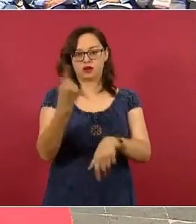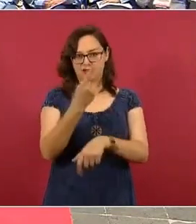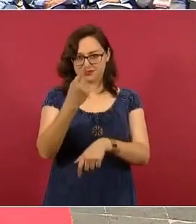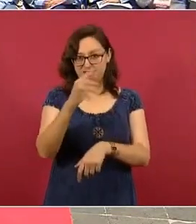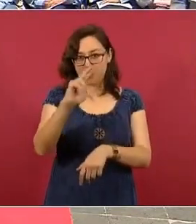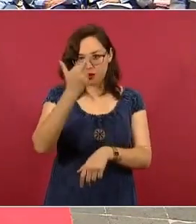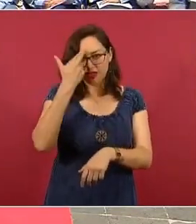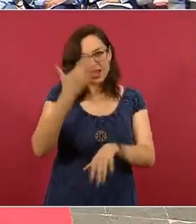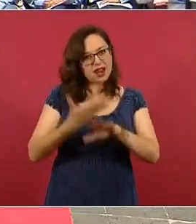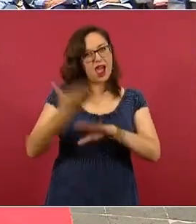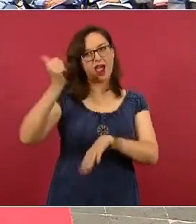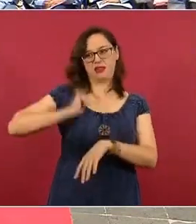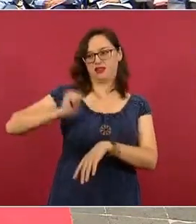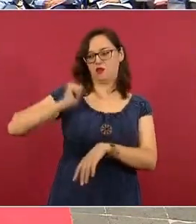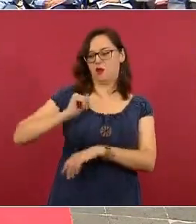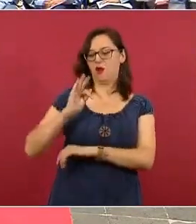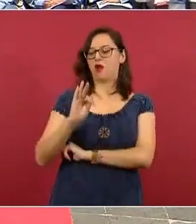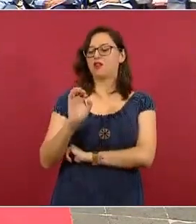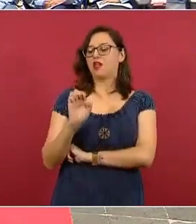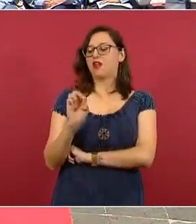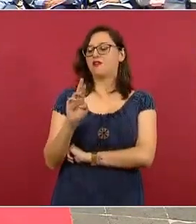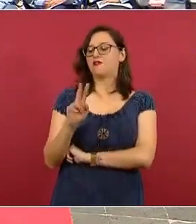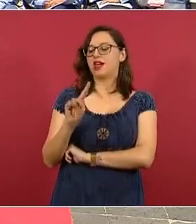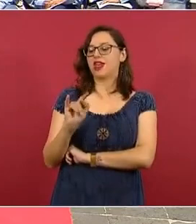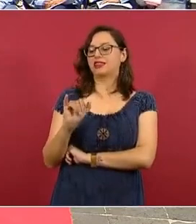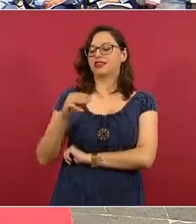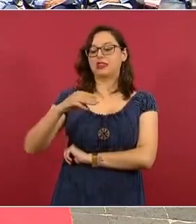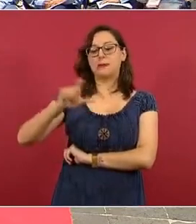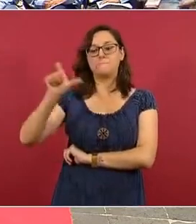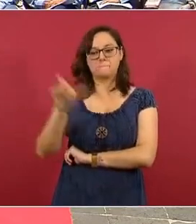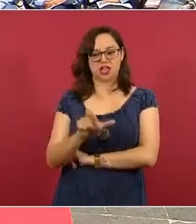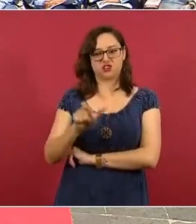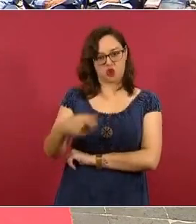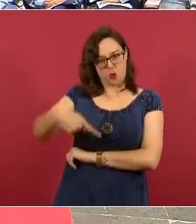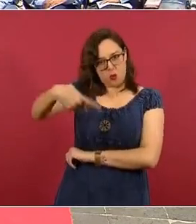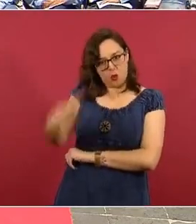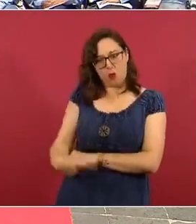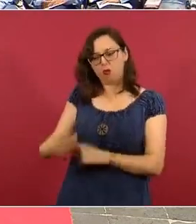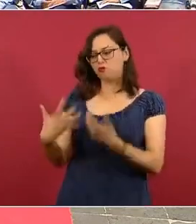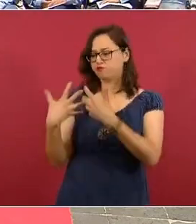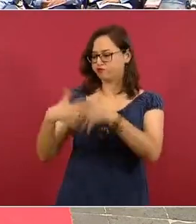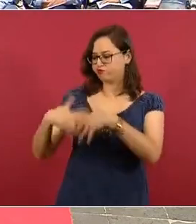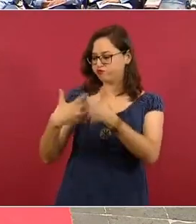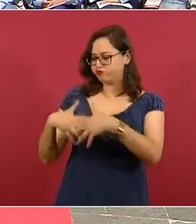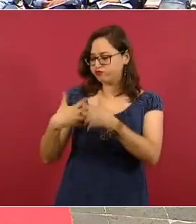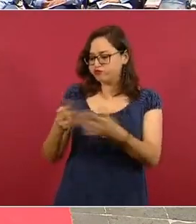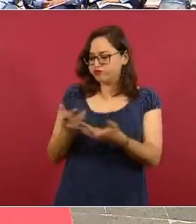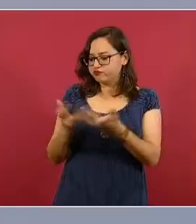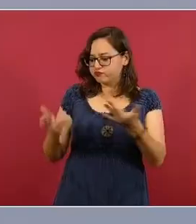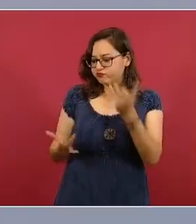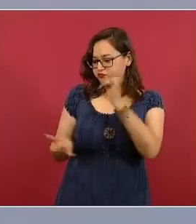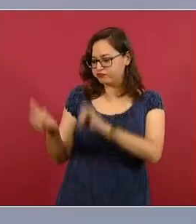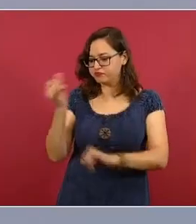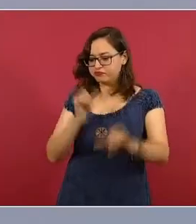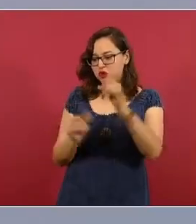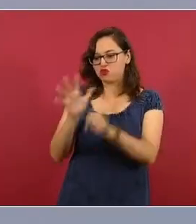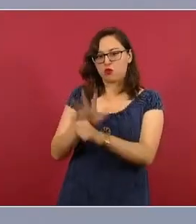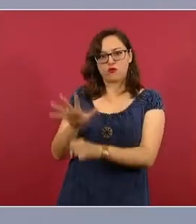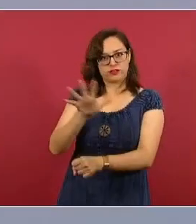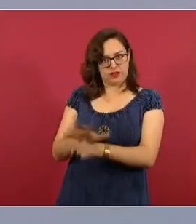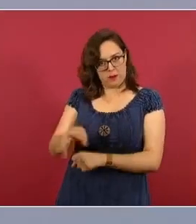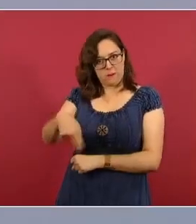éramos autosuficientes en producción de fertilizantes. Entonces vendieron todo